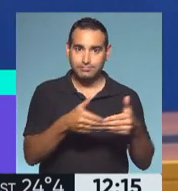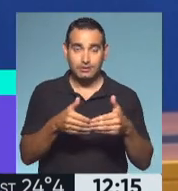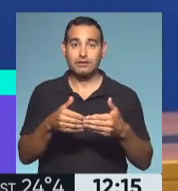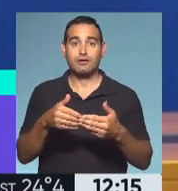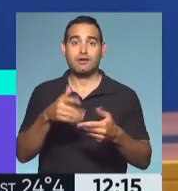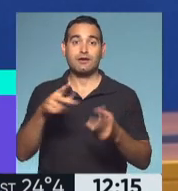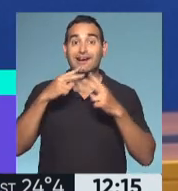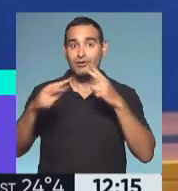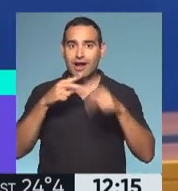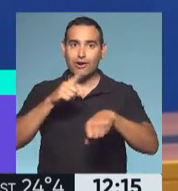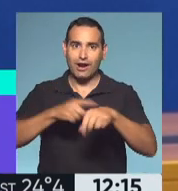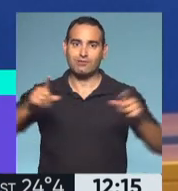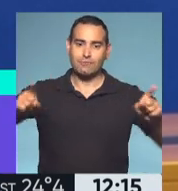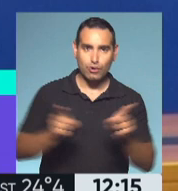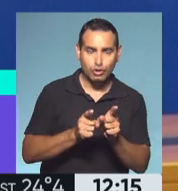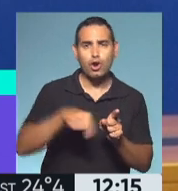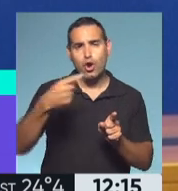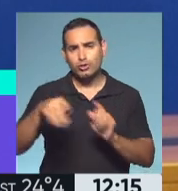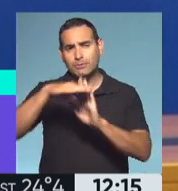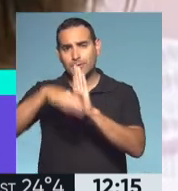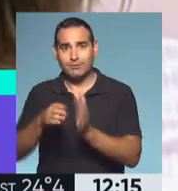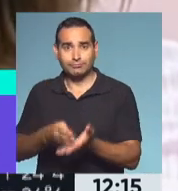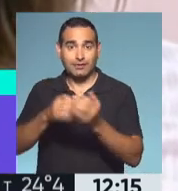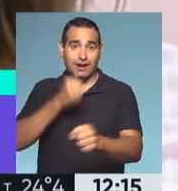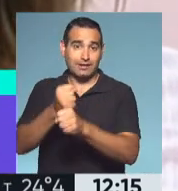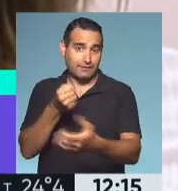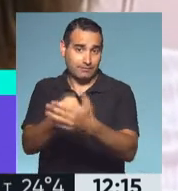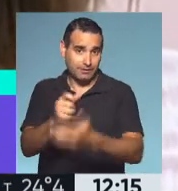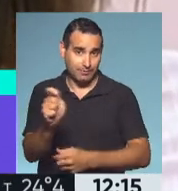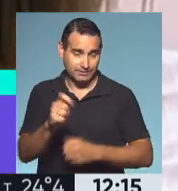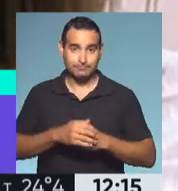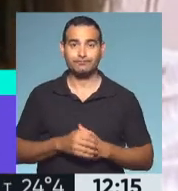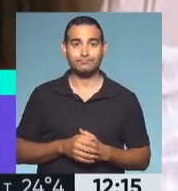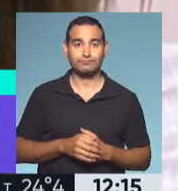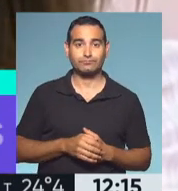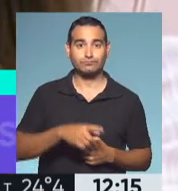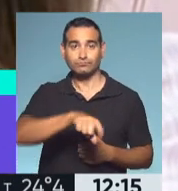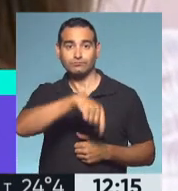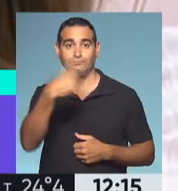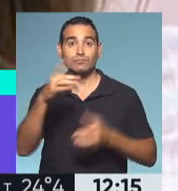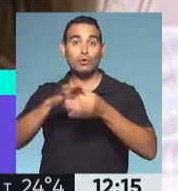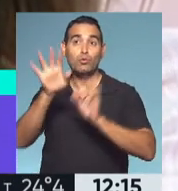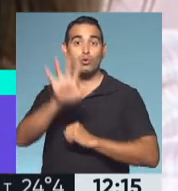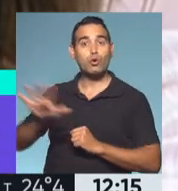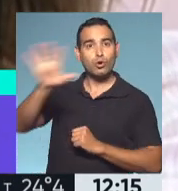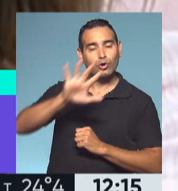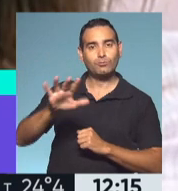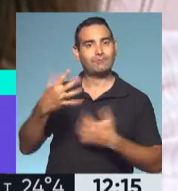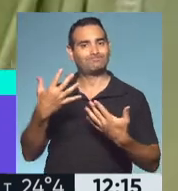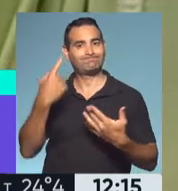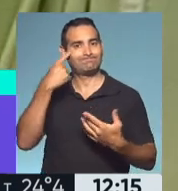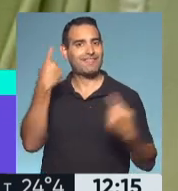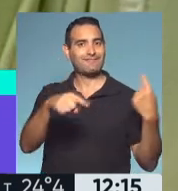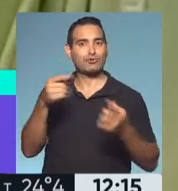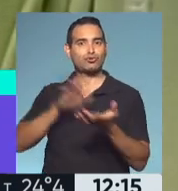horaria de restaurantes y otras restricciones hasta fin de mes. Del otro lado del Atlántico, Europa sigue dividida sobre la